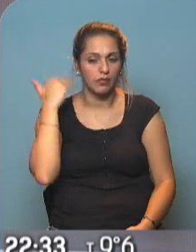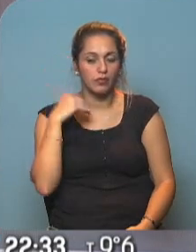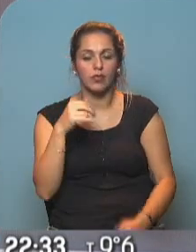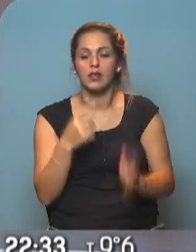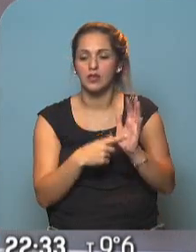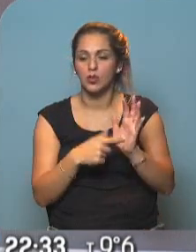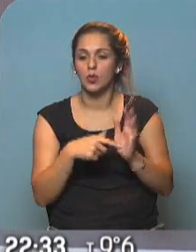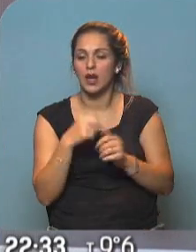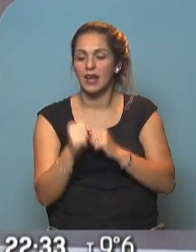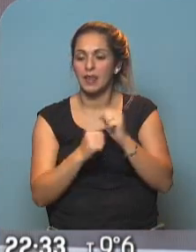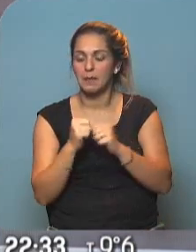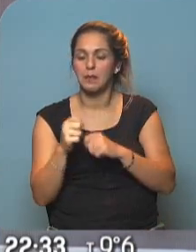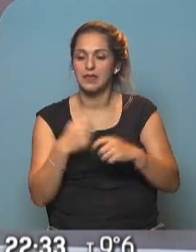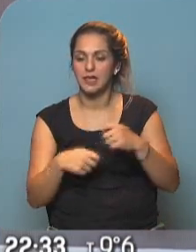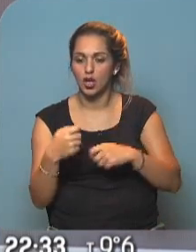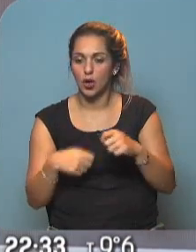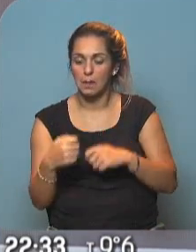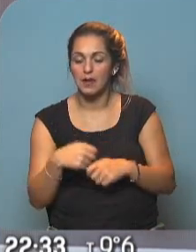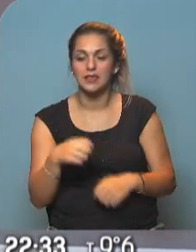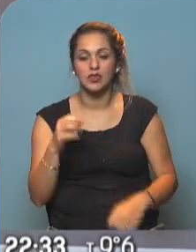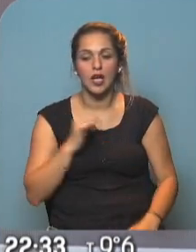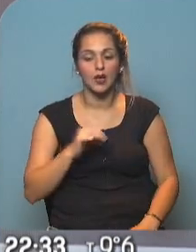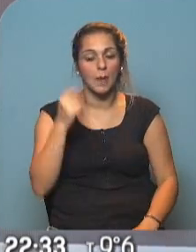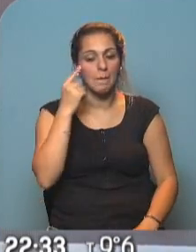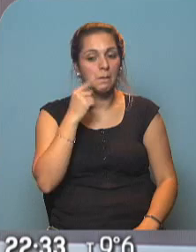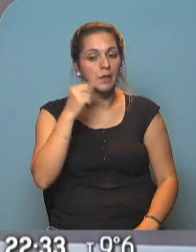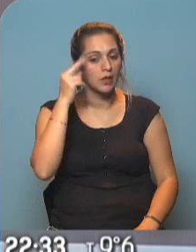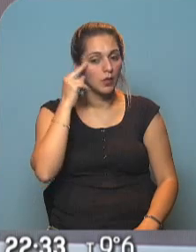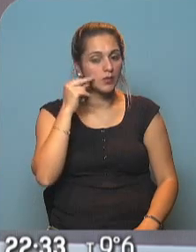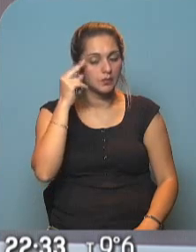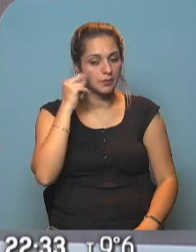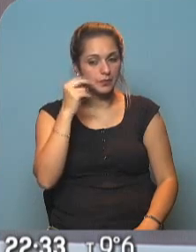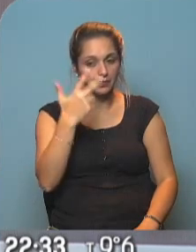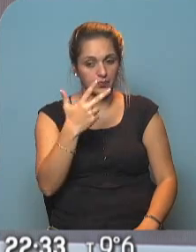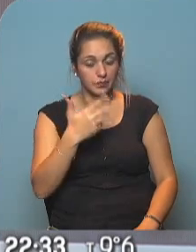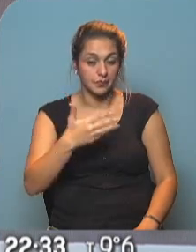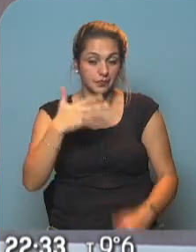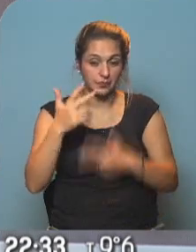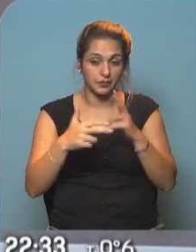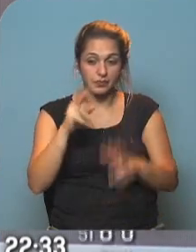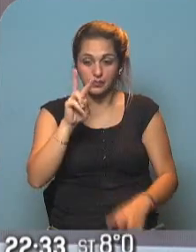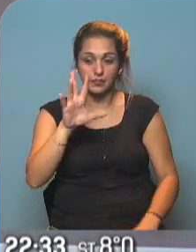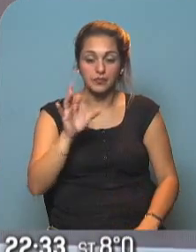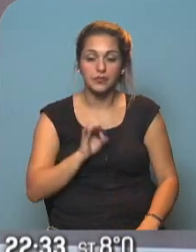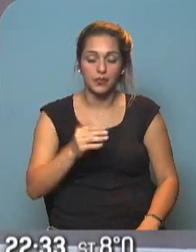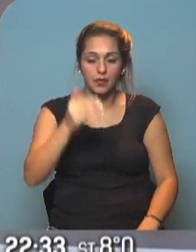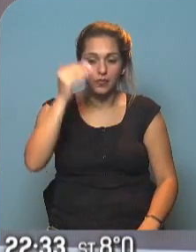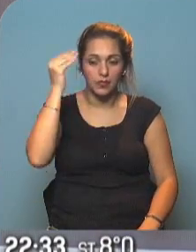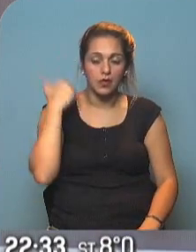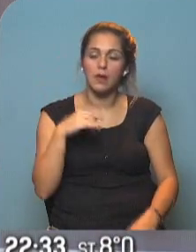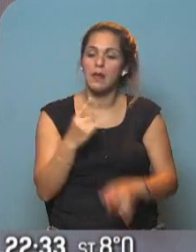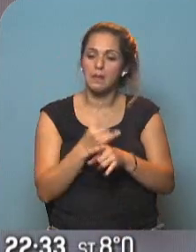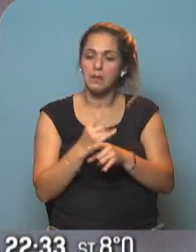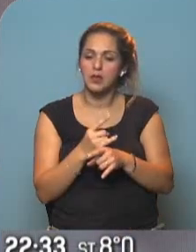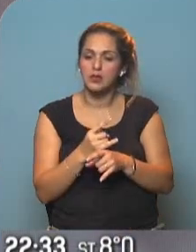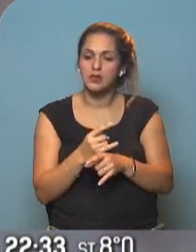de Industria, Comercio en el año 1993, estamos hablando de 25 años atrás, pero siempre tuvo